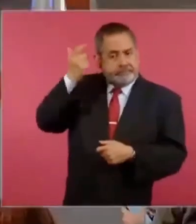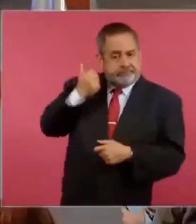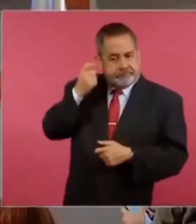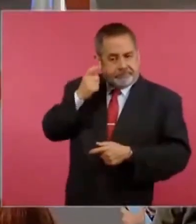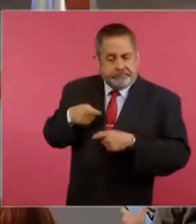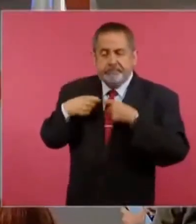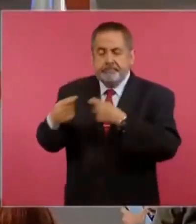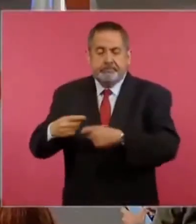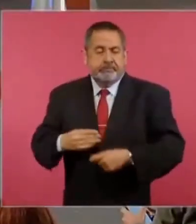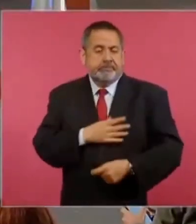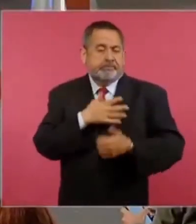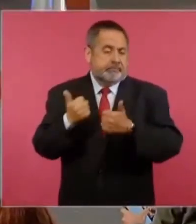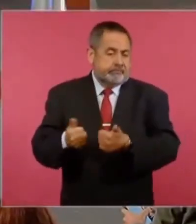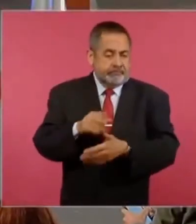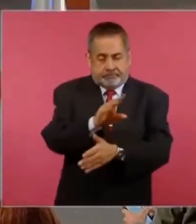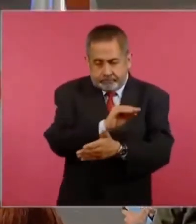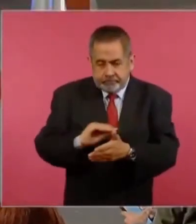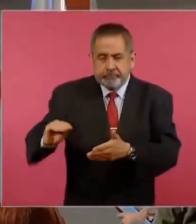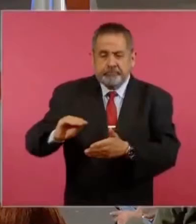del Bienestar.